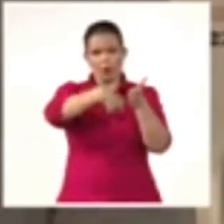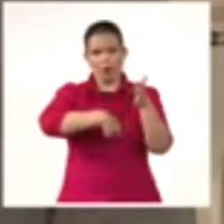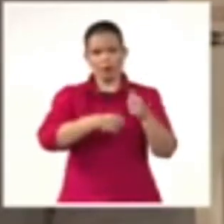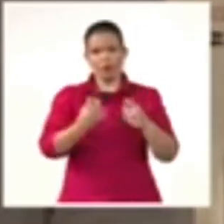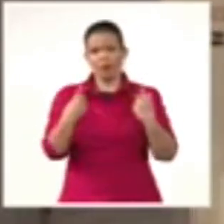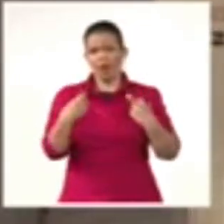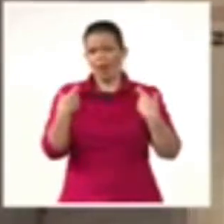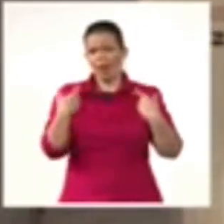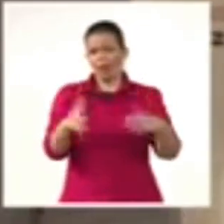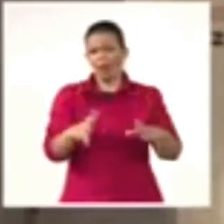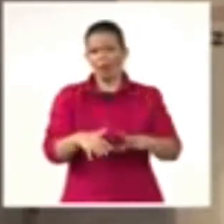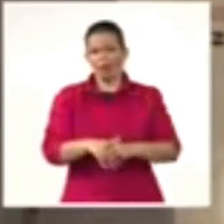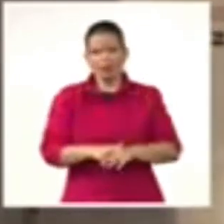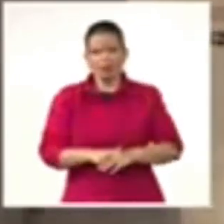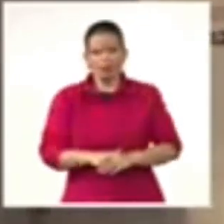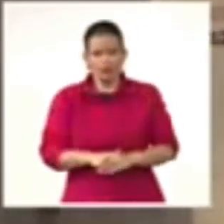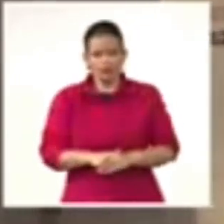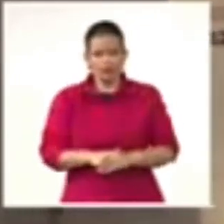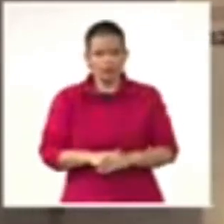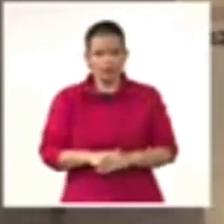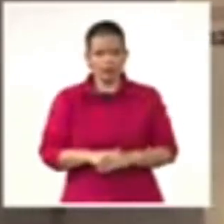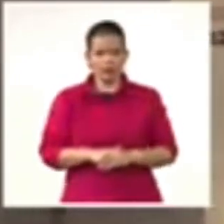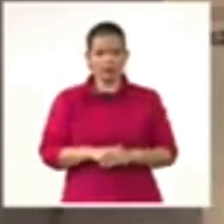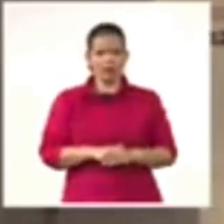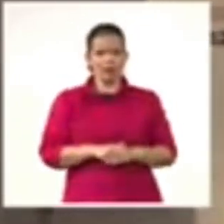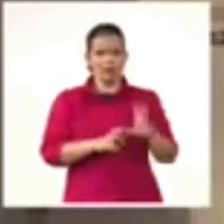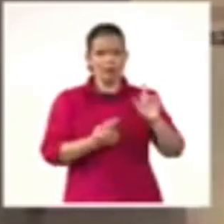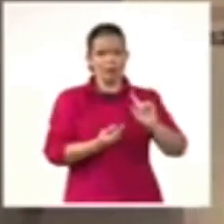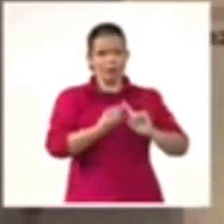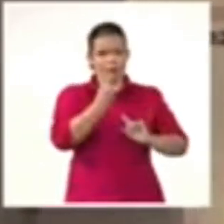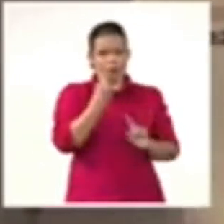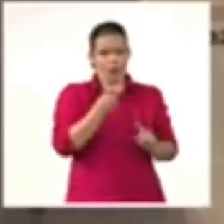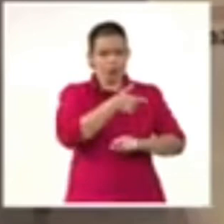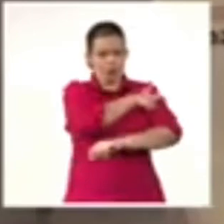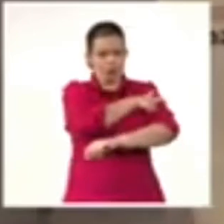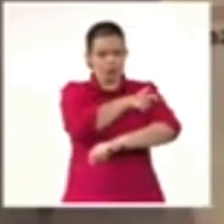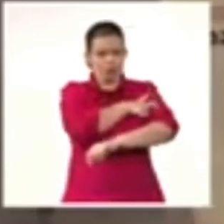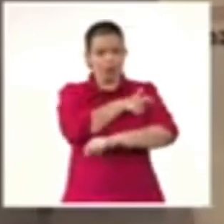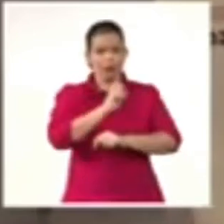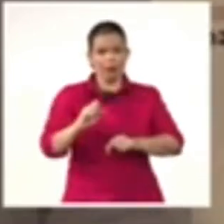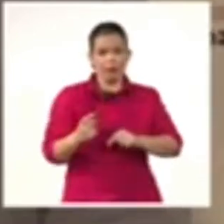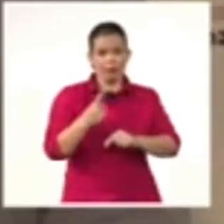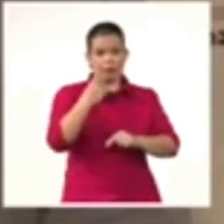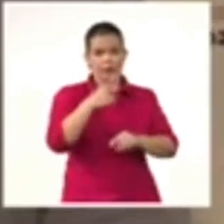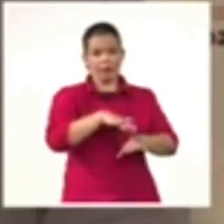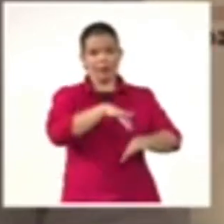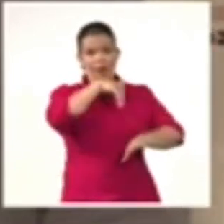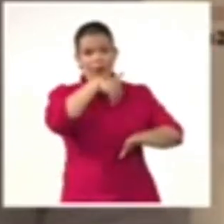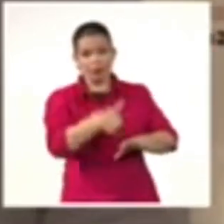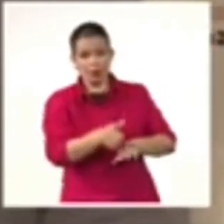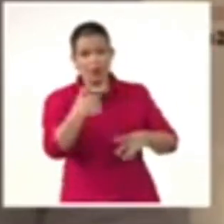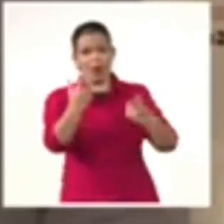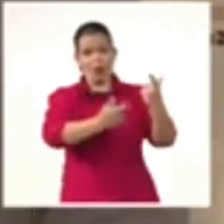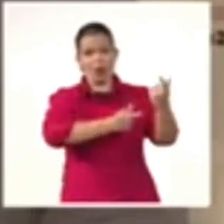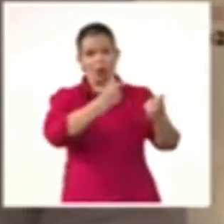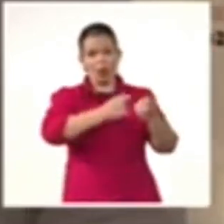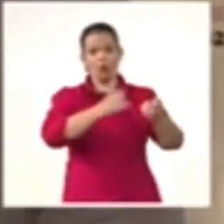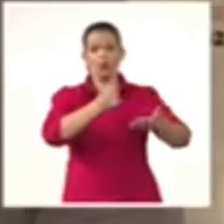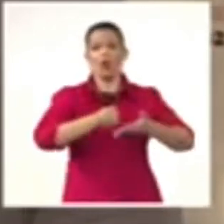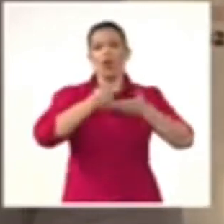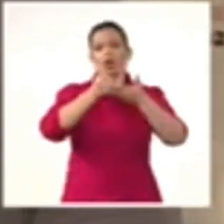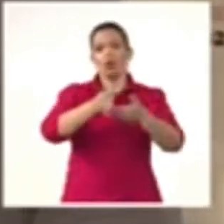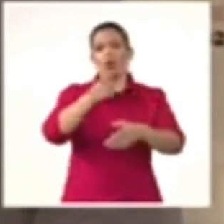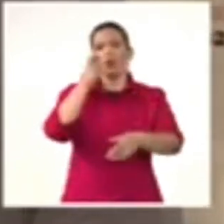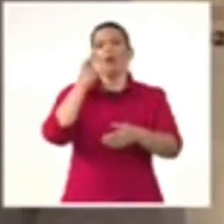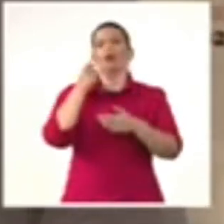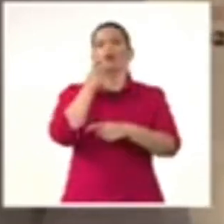tomar. Quedaban, entre otras cosas, el Moncada del analfabetismo, y nuestro pueblo tampoco vaciló en